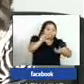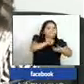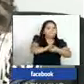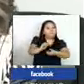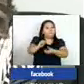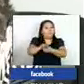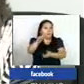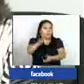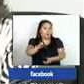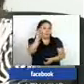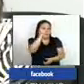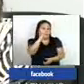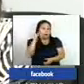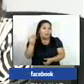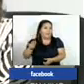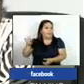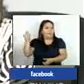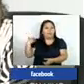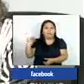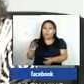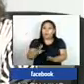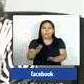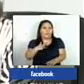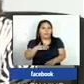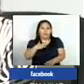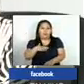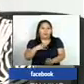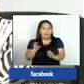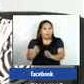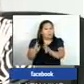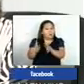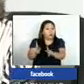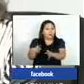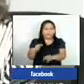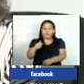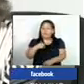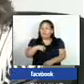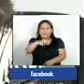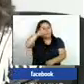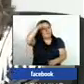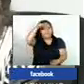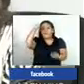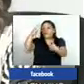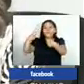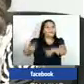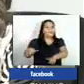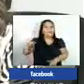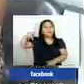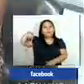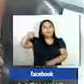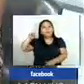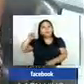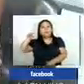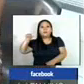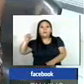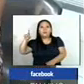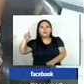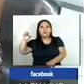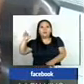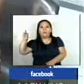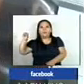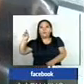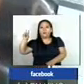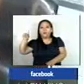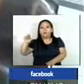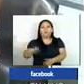incluso el país anteriormente no había tenido esas condiciones, pero sí estoy totalmente en desacuerdo de la pena de muerte. En otros temas